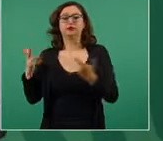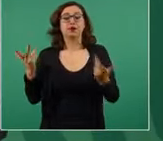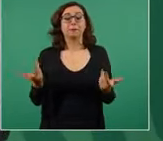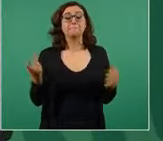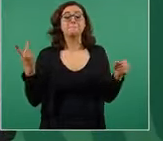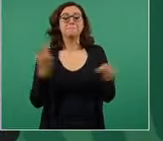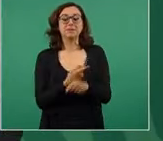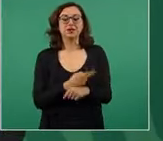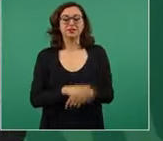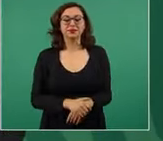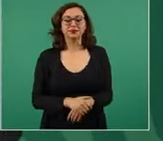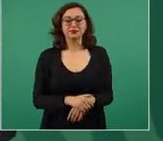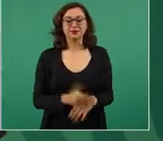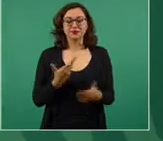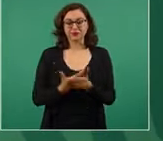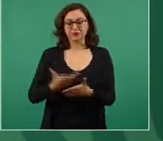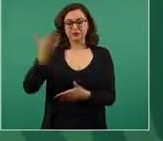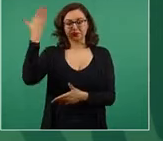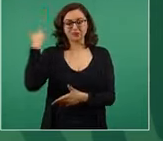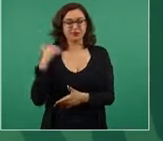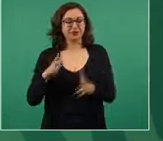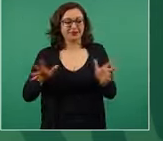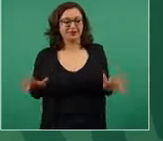dedicaron a aplaudir